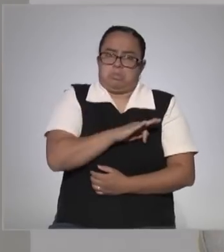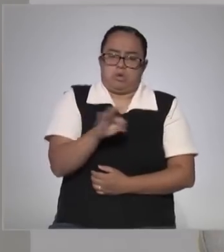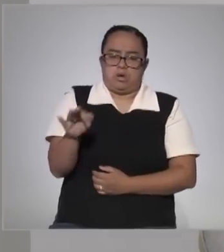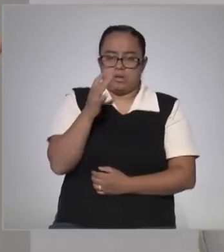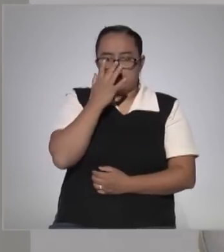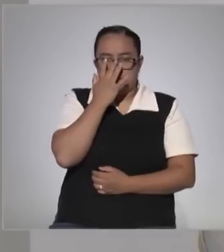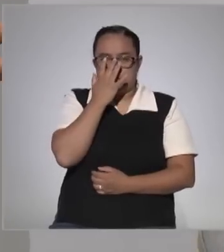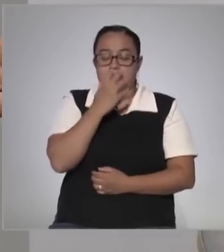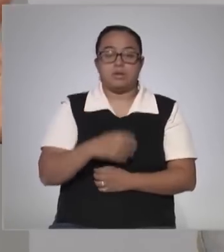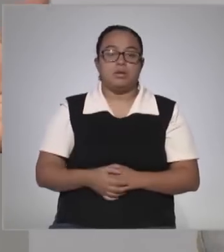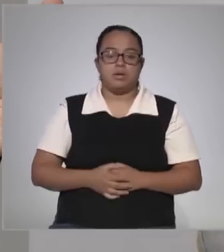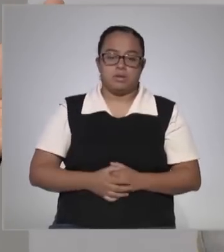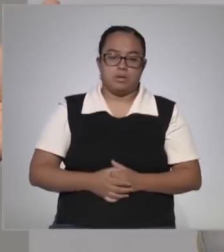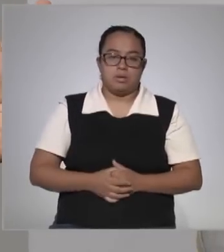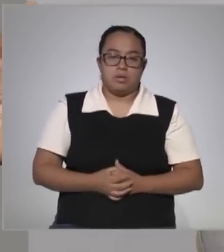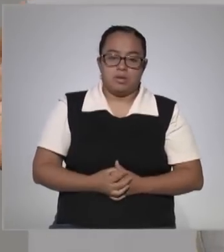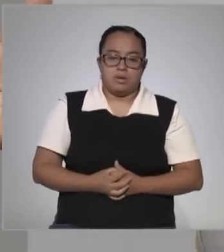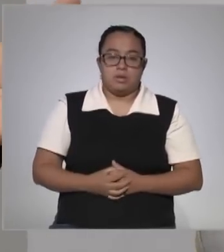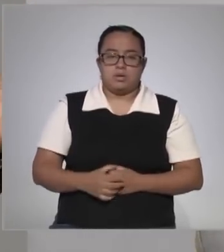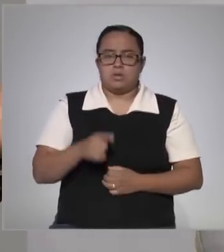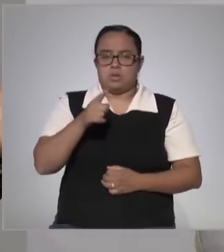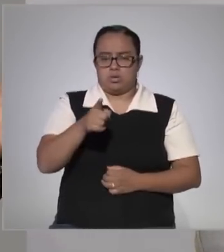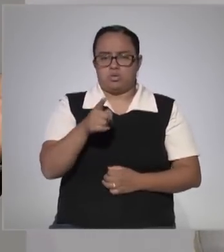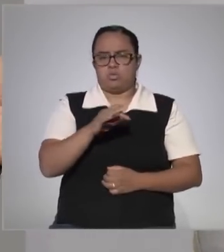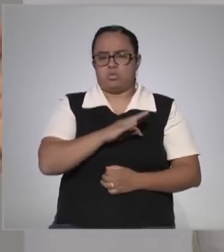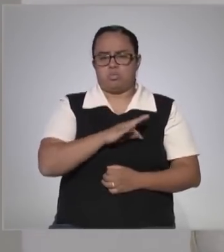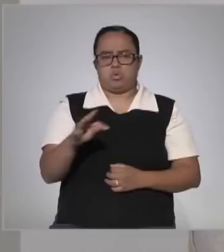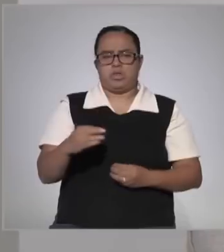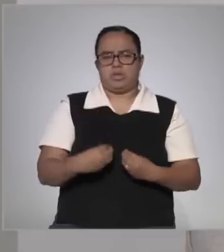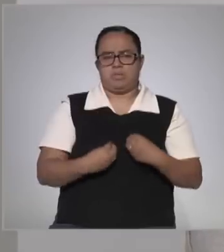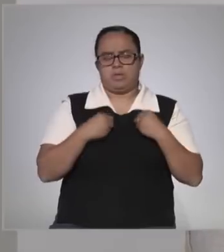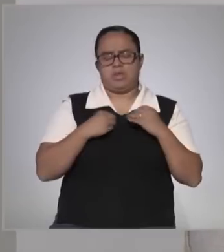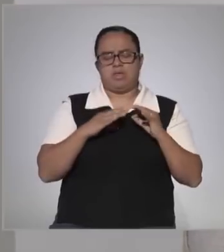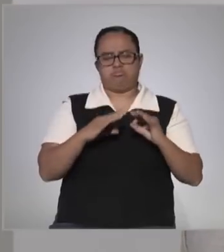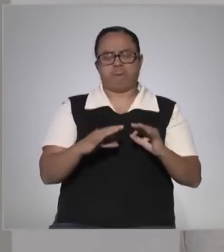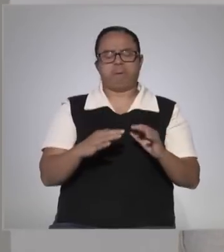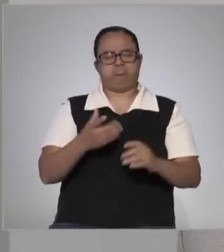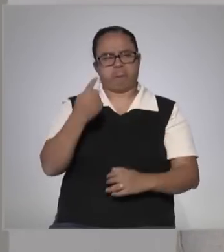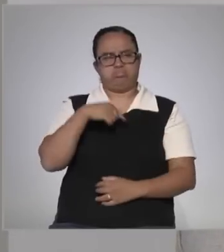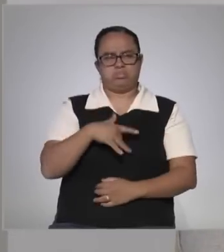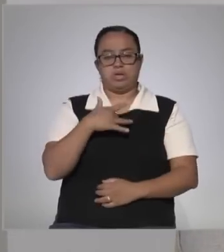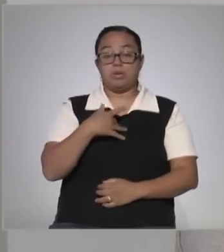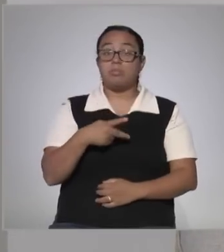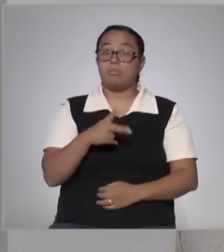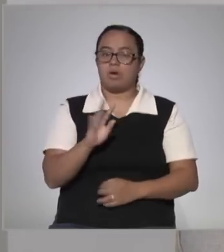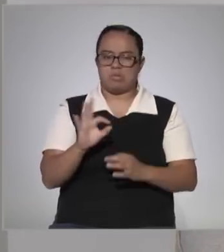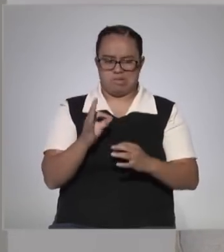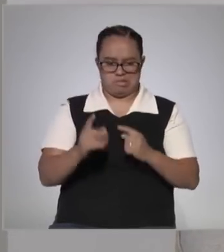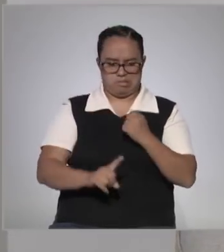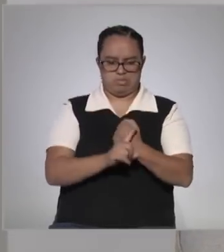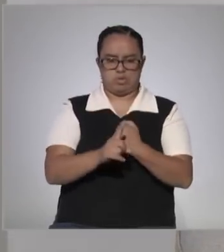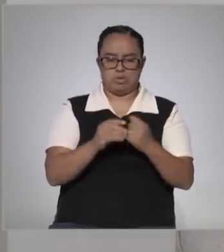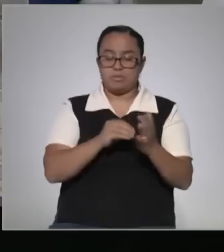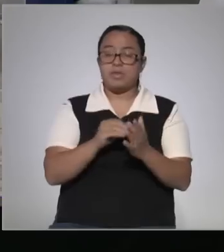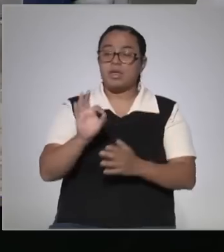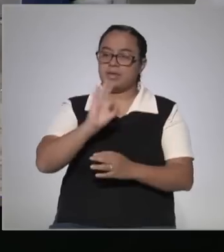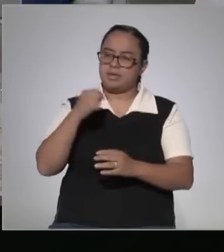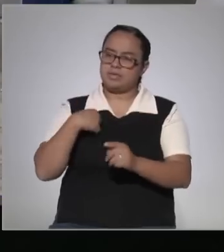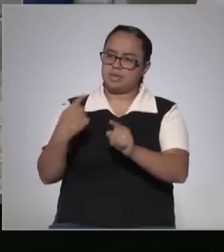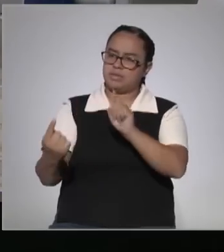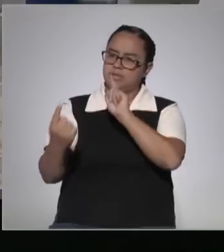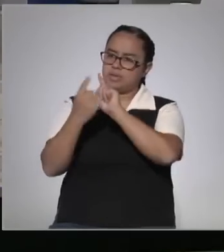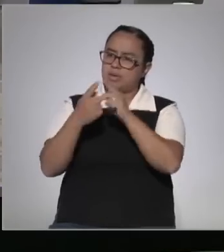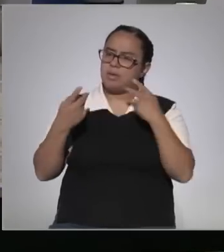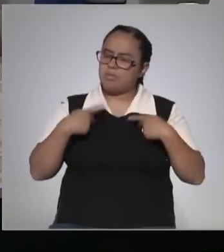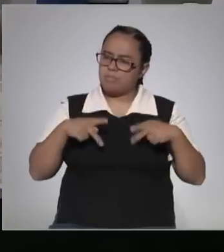vivir como en la satisfacción y en la plenitud, pero también en el pleito todavía, ¿no? A lo mejor te encuentras a alguien para